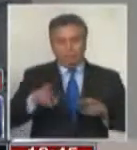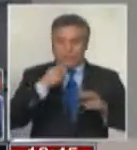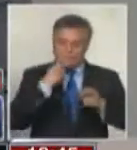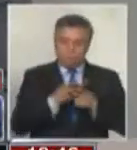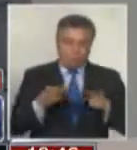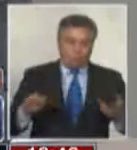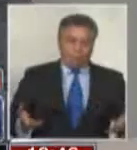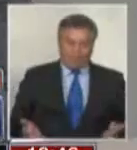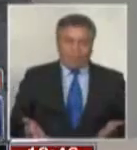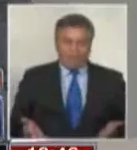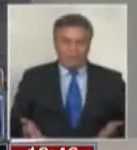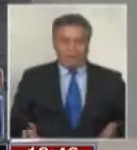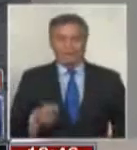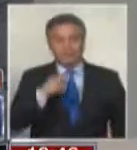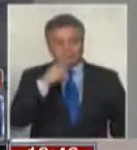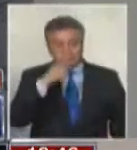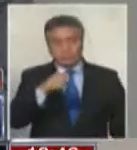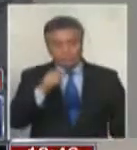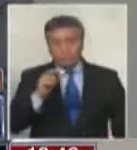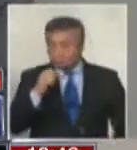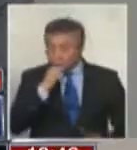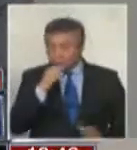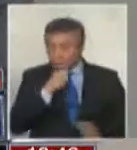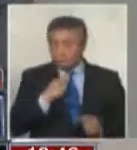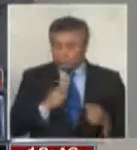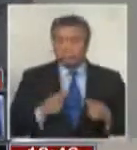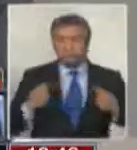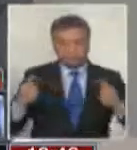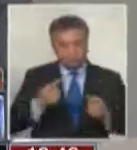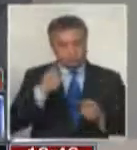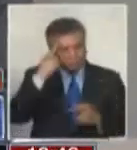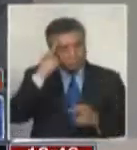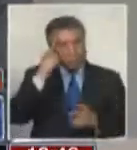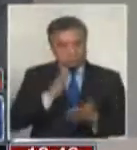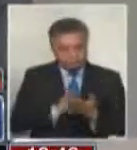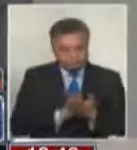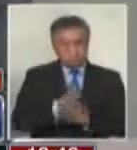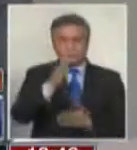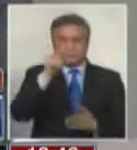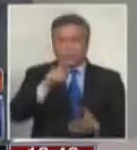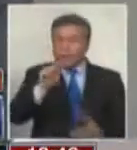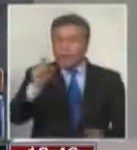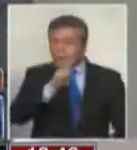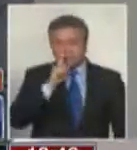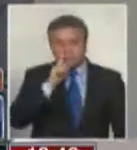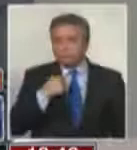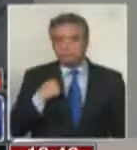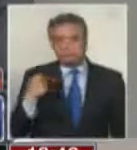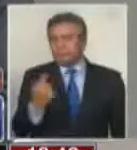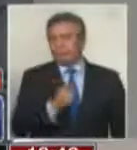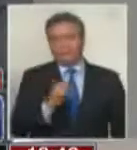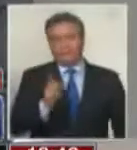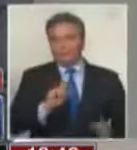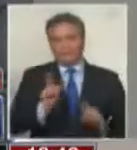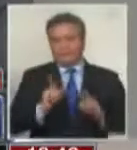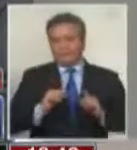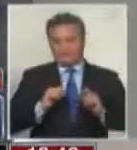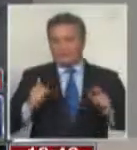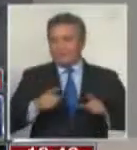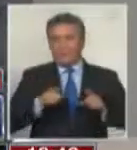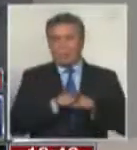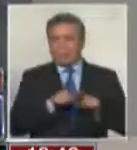de modo que si uno parte de esas premisas debiéramos ser creo yo